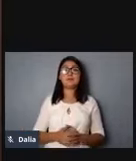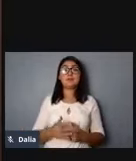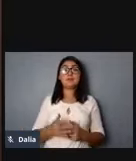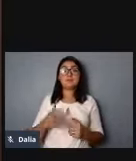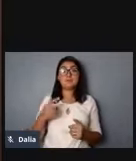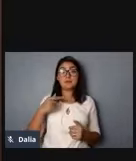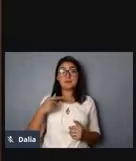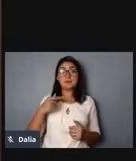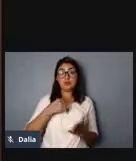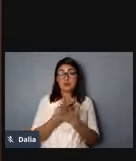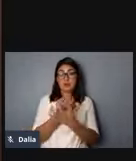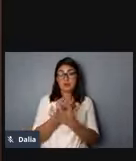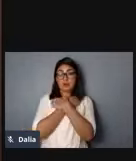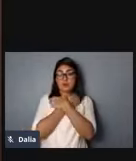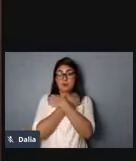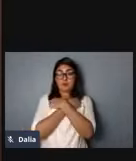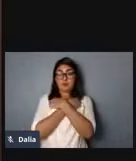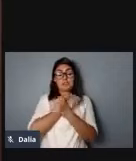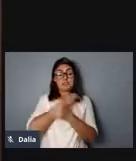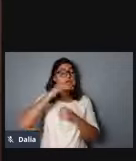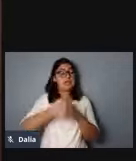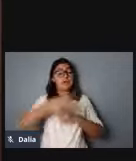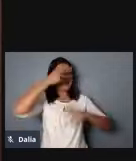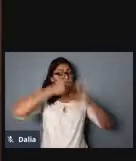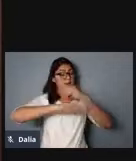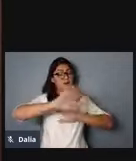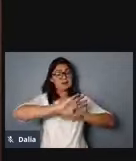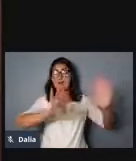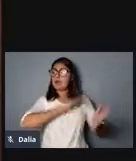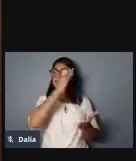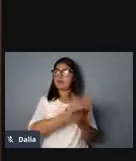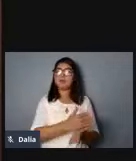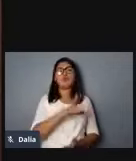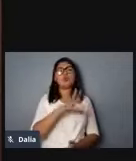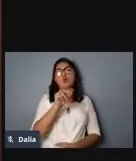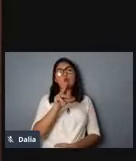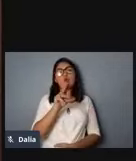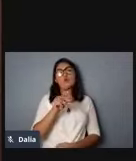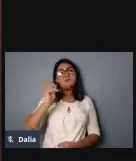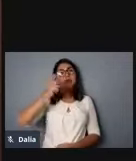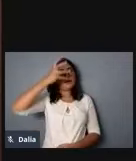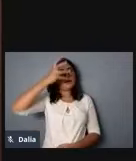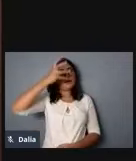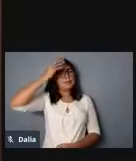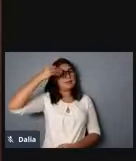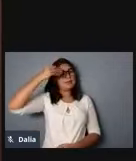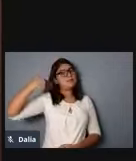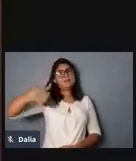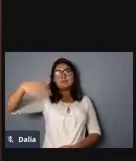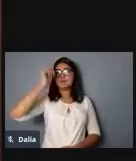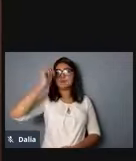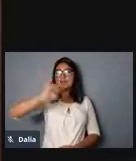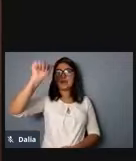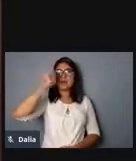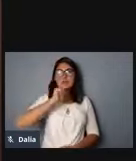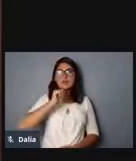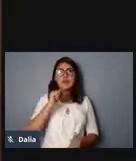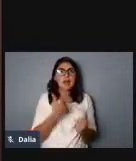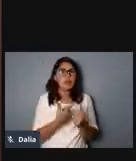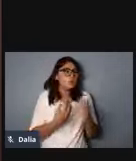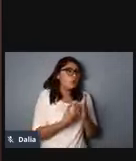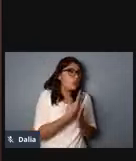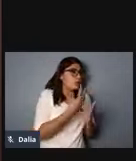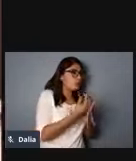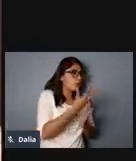tiene que seguir, porque tenemos que entender que el aprendizaje es continuo, que siempre se aprende, sino es